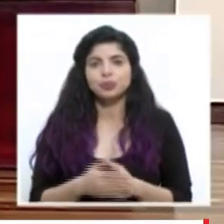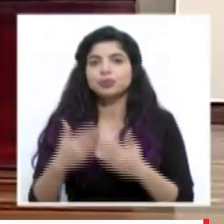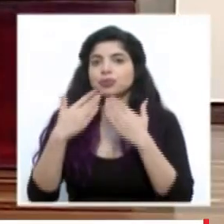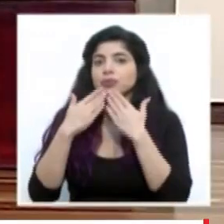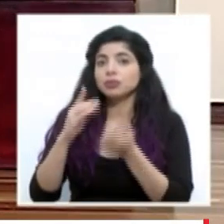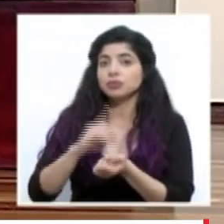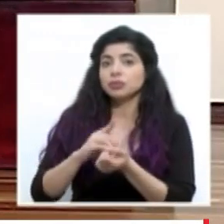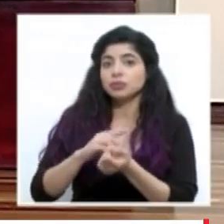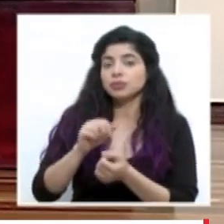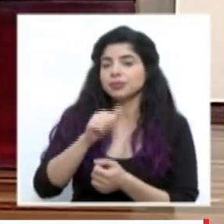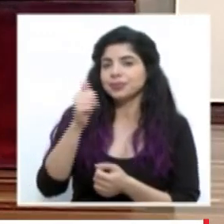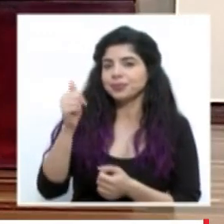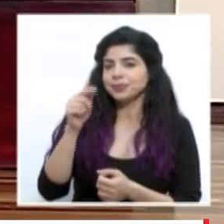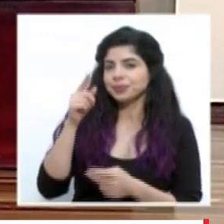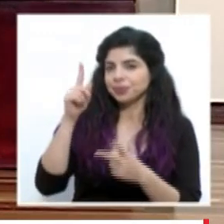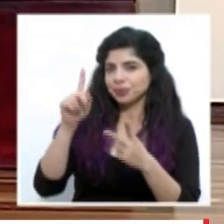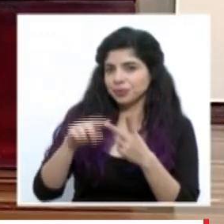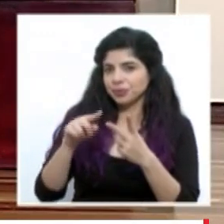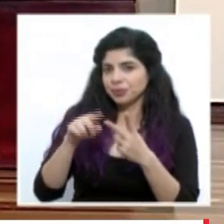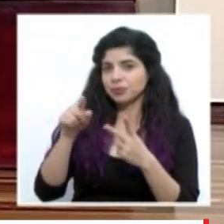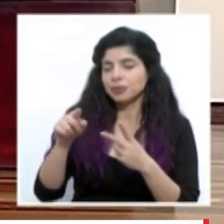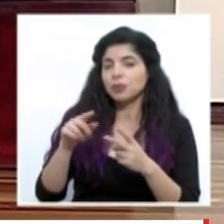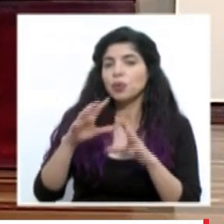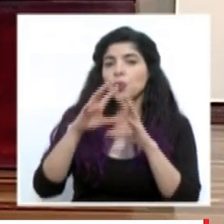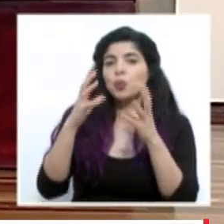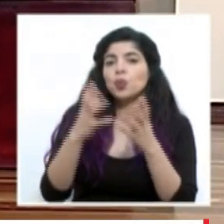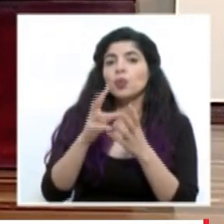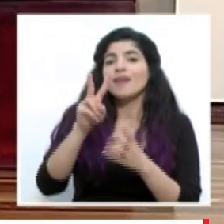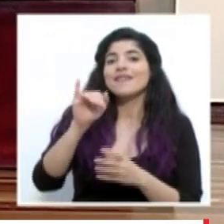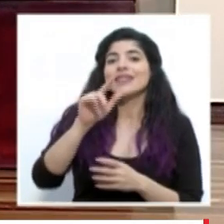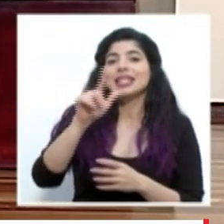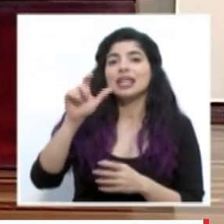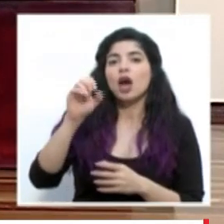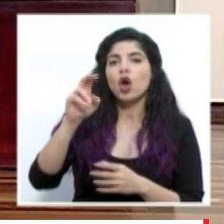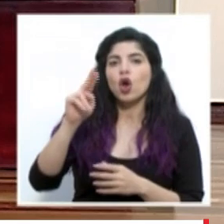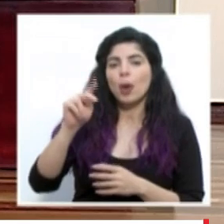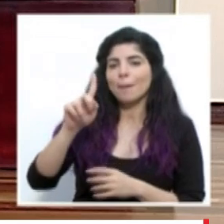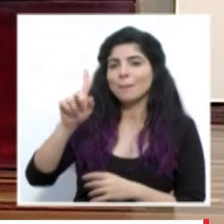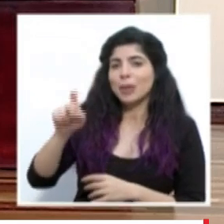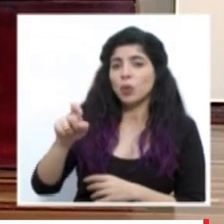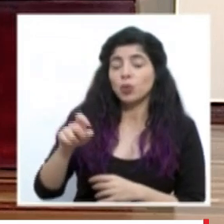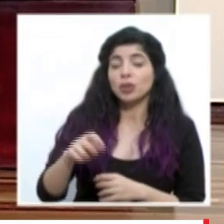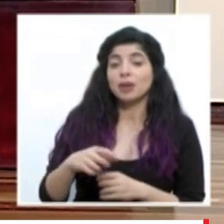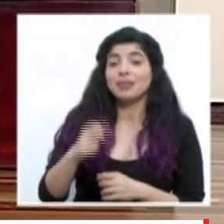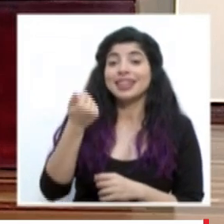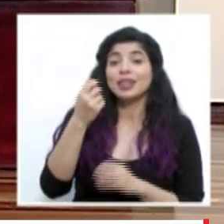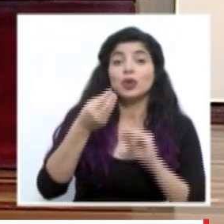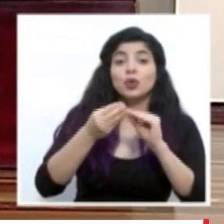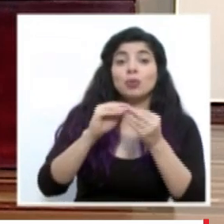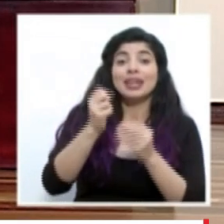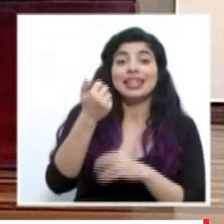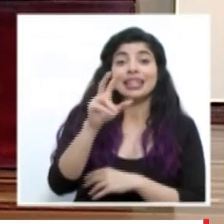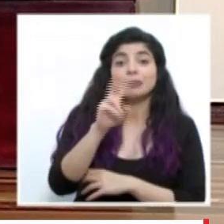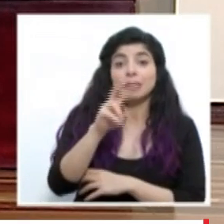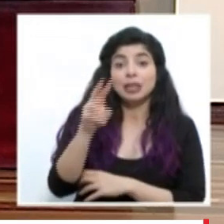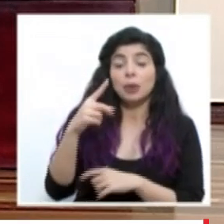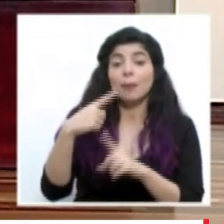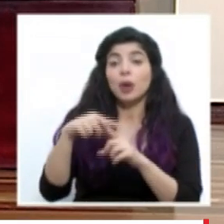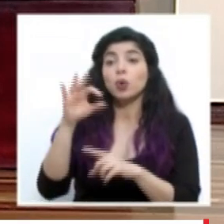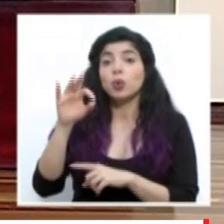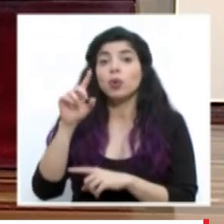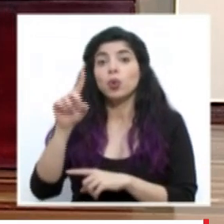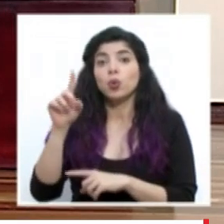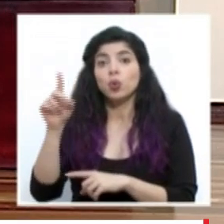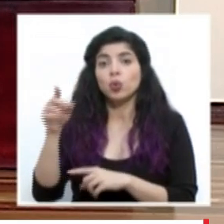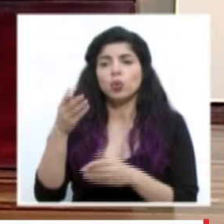gracias, doctor. La siguiente también para usted. Mundo Villa Colón consulta: tanto la línea 1322 como el 911